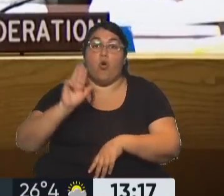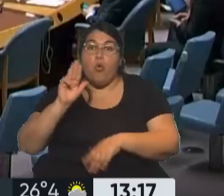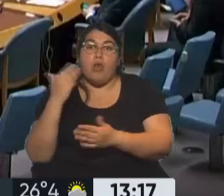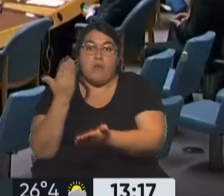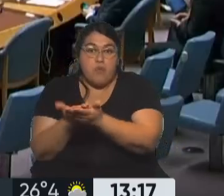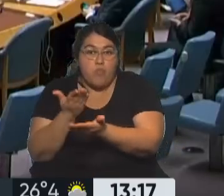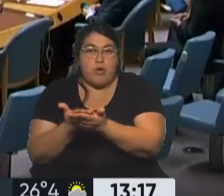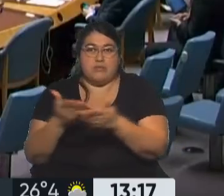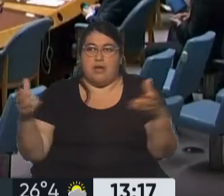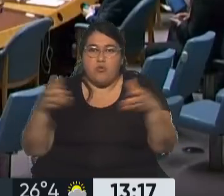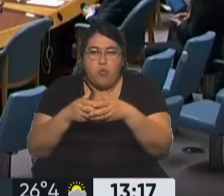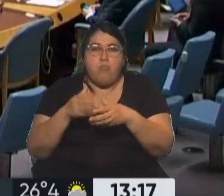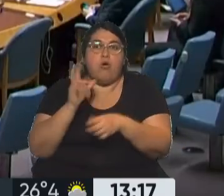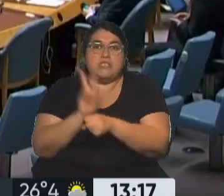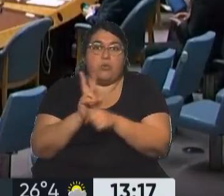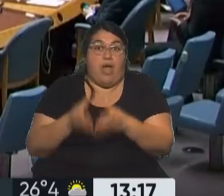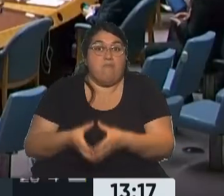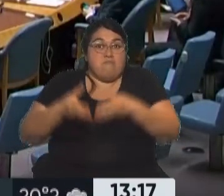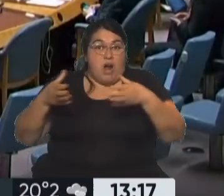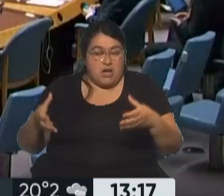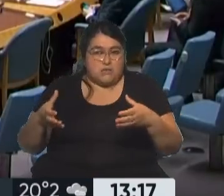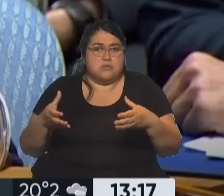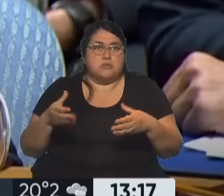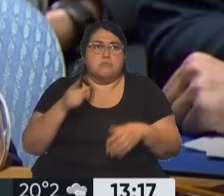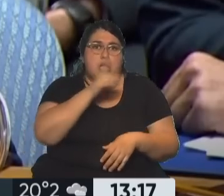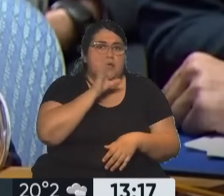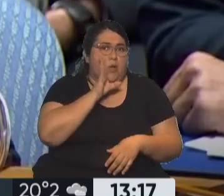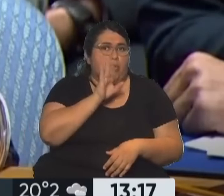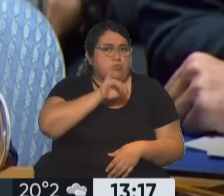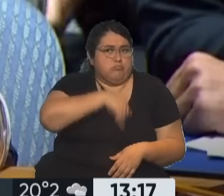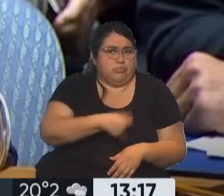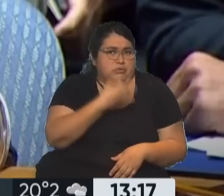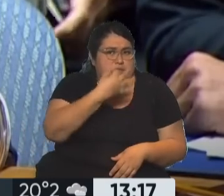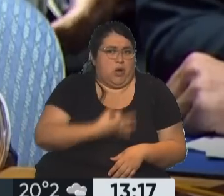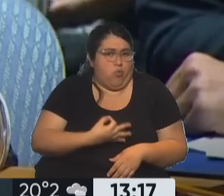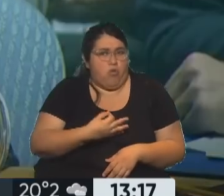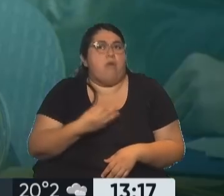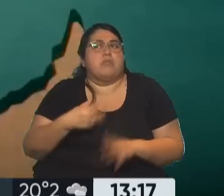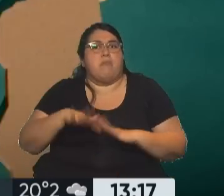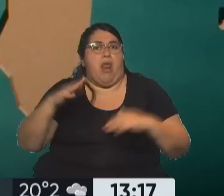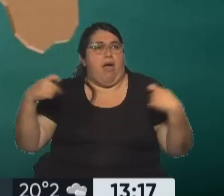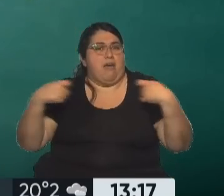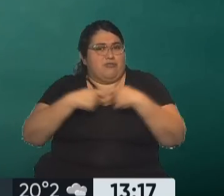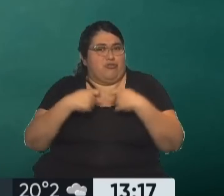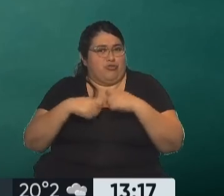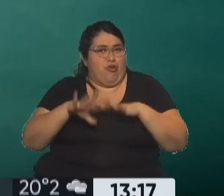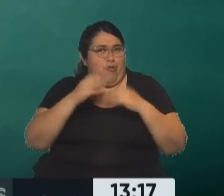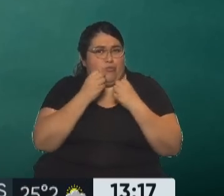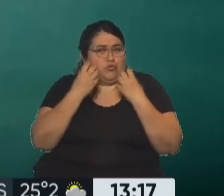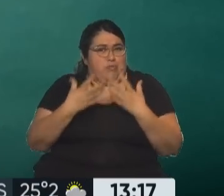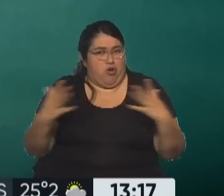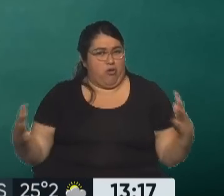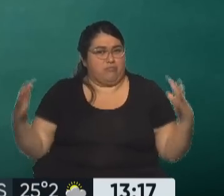el Consejo de Seguridad podría ser aceptable para Washington en tanto válvula de escape para balancear en las Naciones Unidas la consolidación del